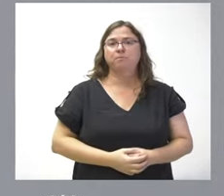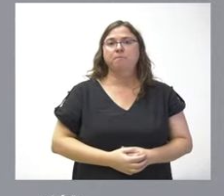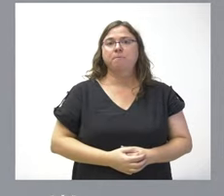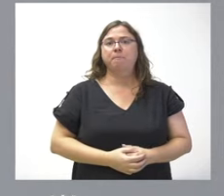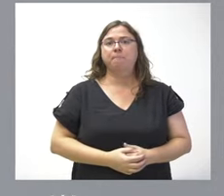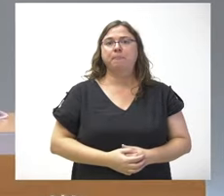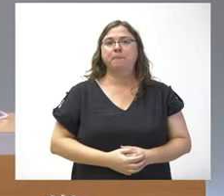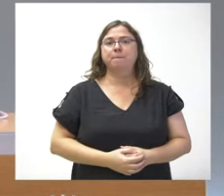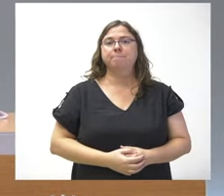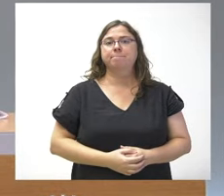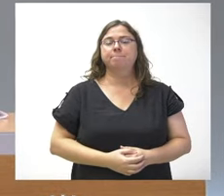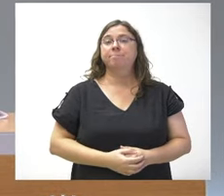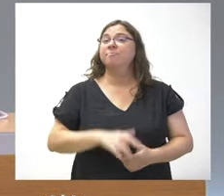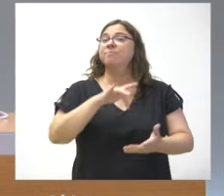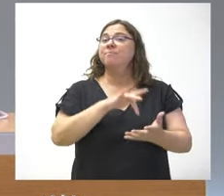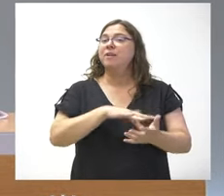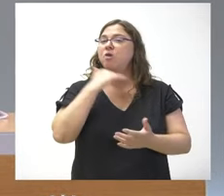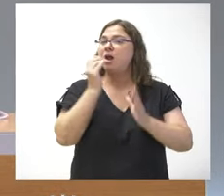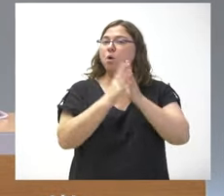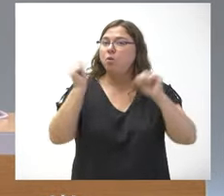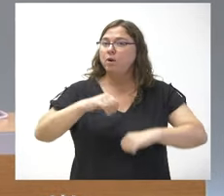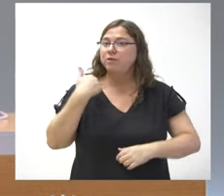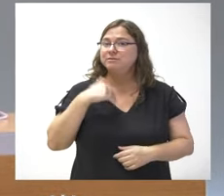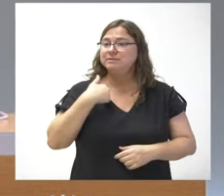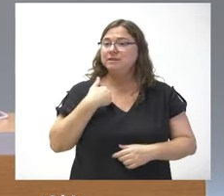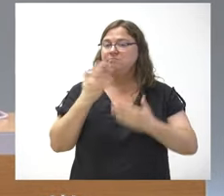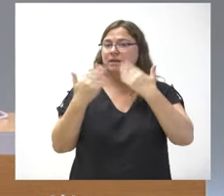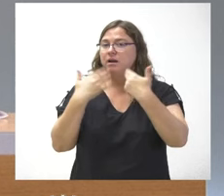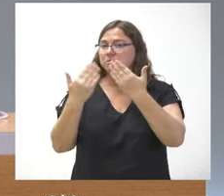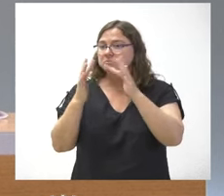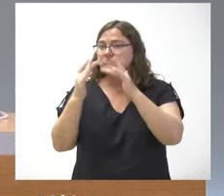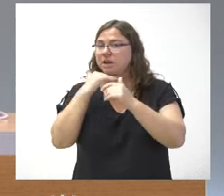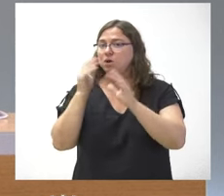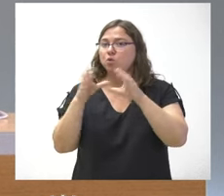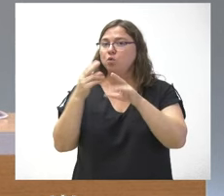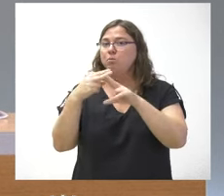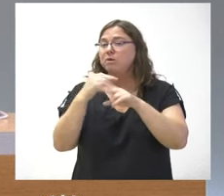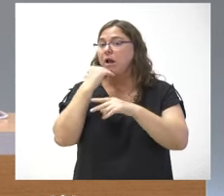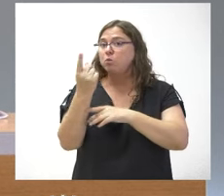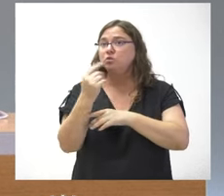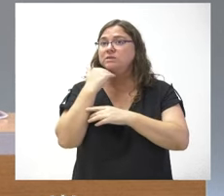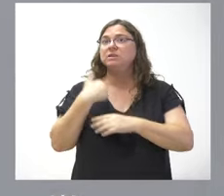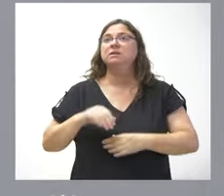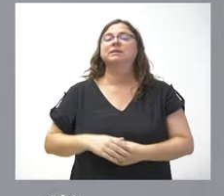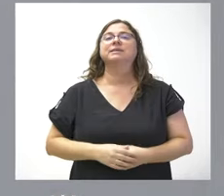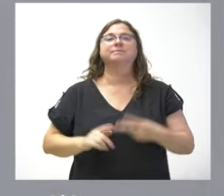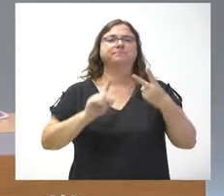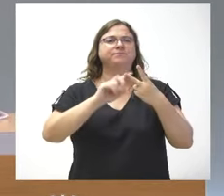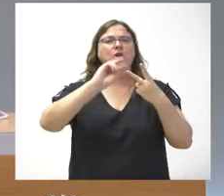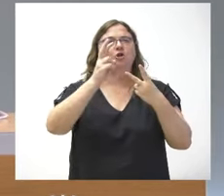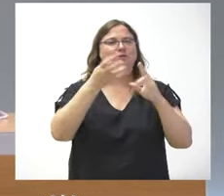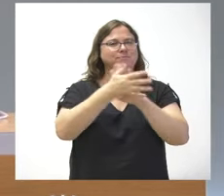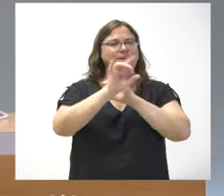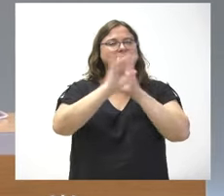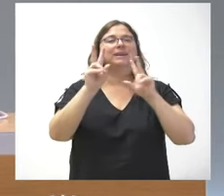aprobar han mantenido ya algún acuerdo en es sentido con algún grupo político si nos puede decir cuál y otra aclaración respecto a